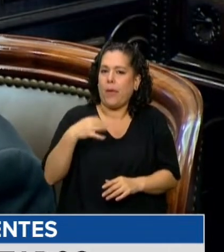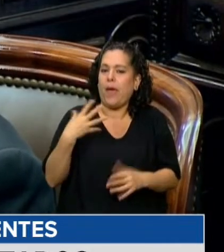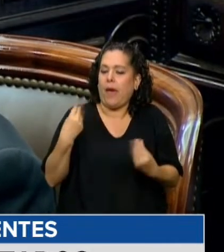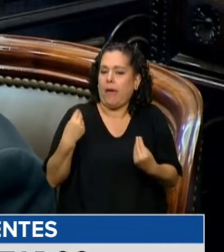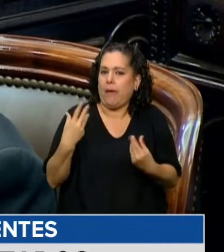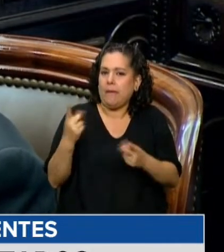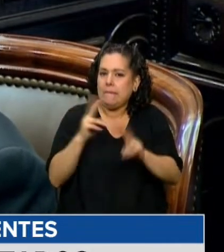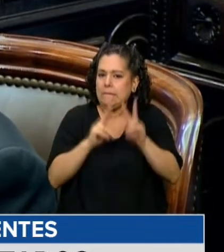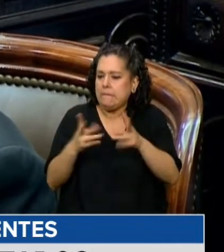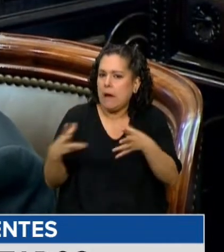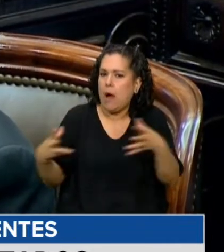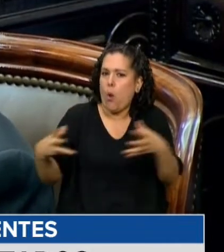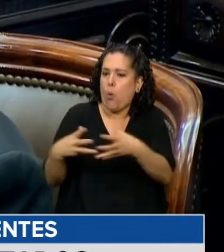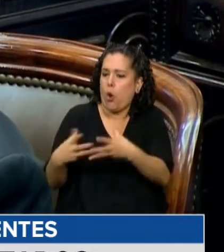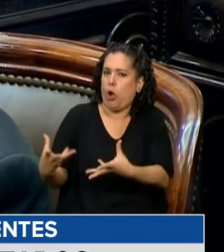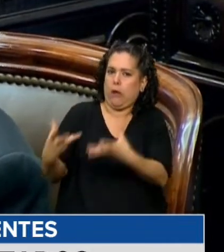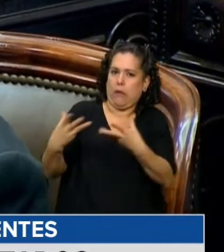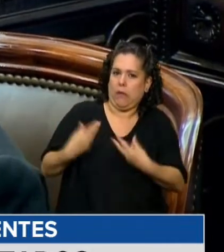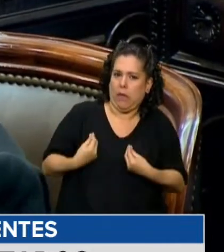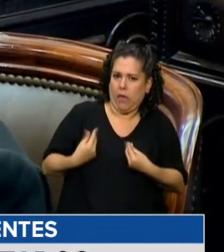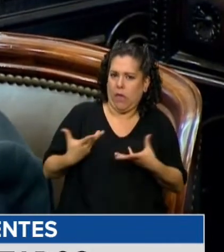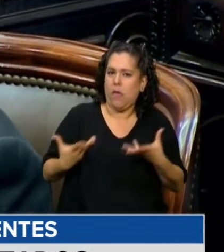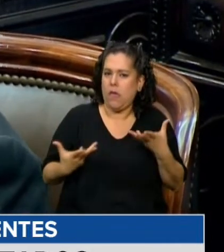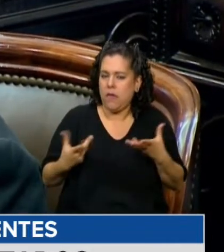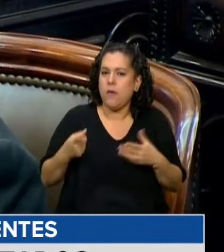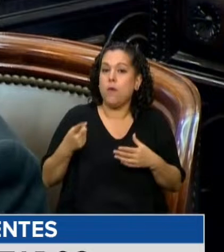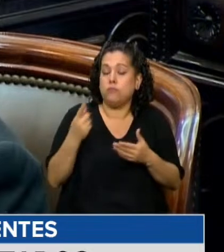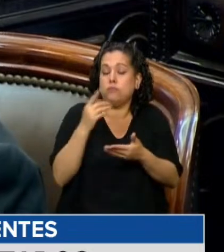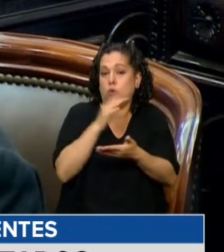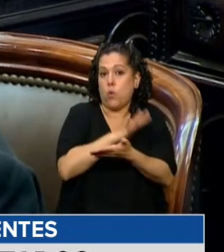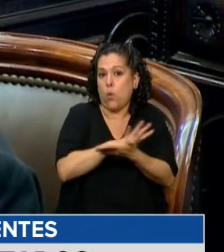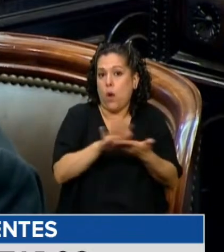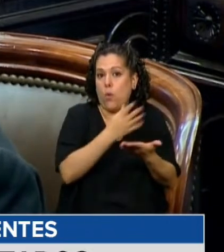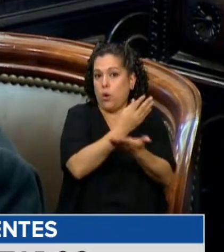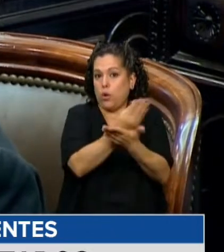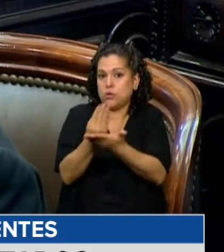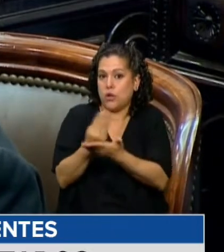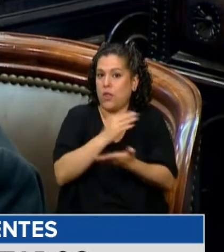bloque de legisladores, muchos nuevos que estamos